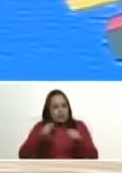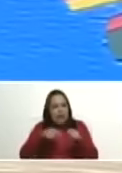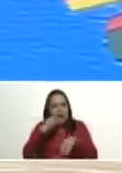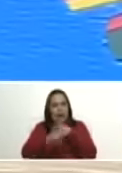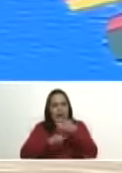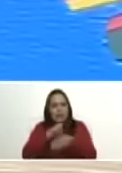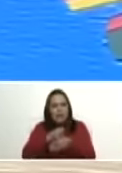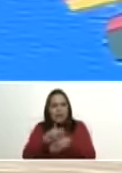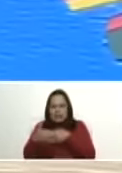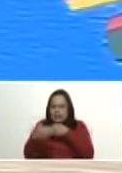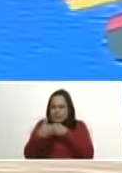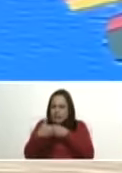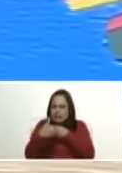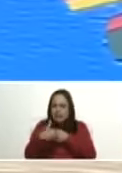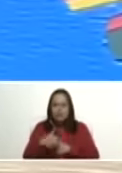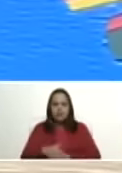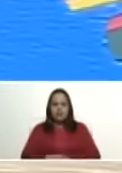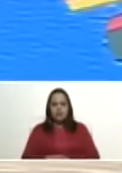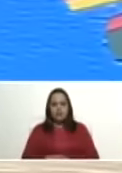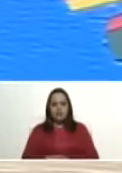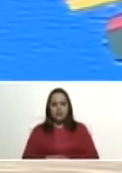enconarnos